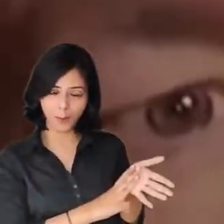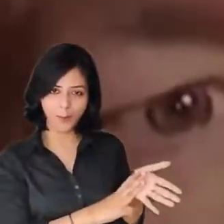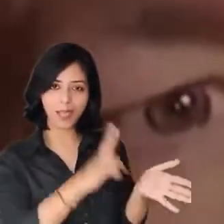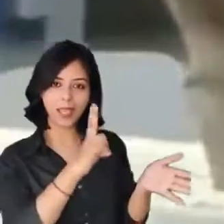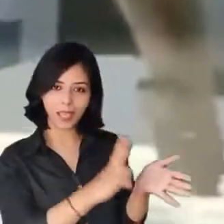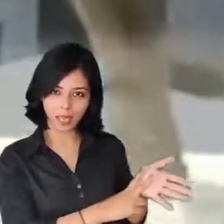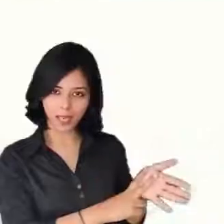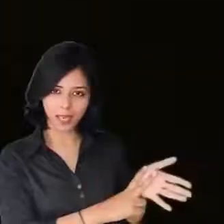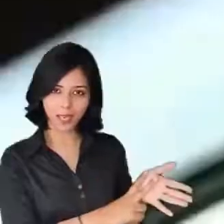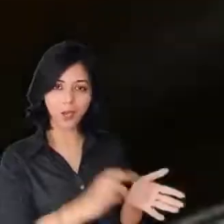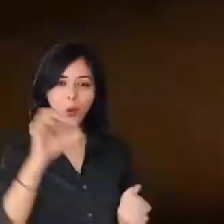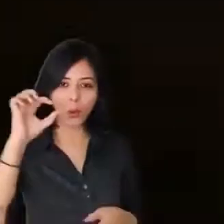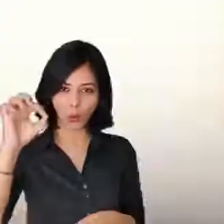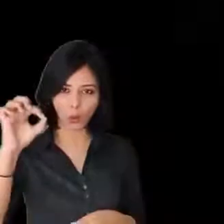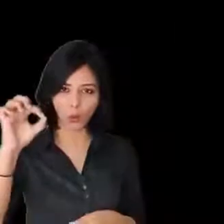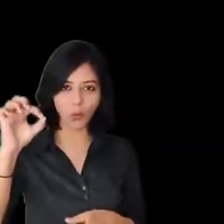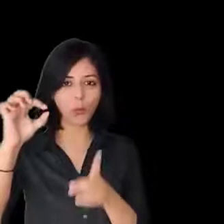sexual.